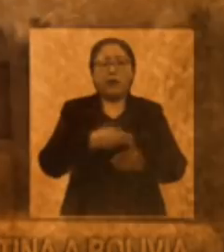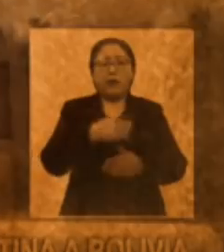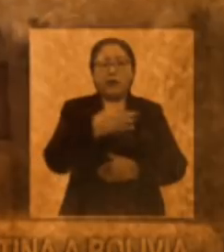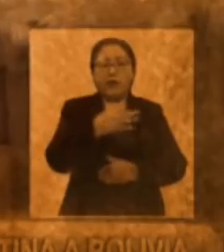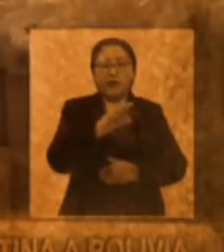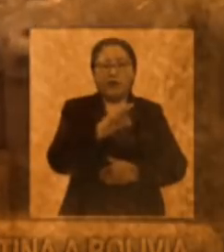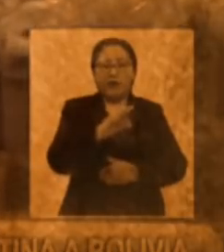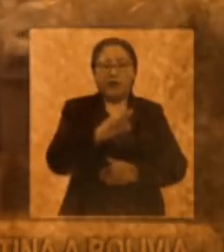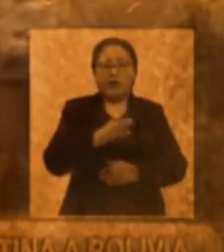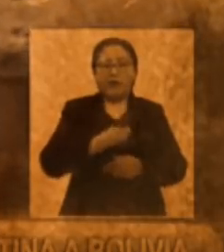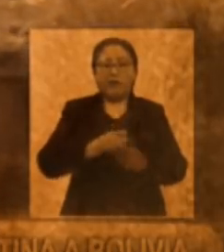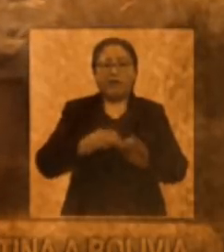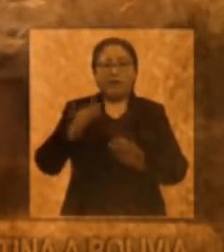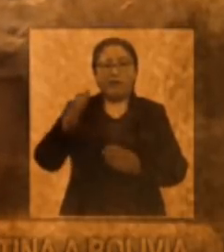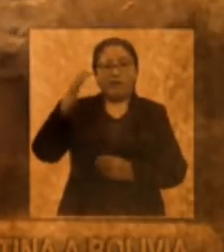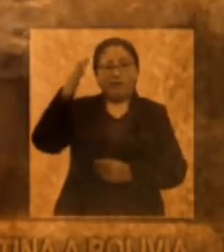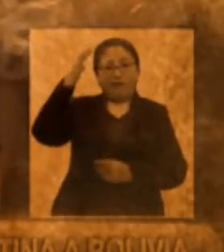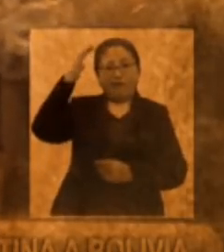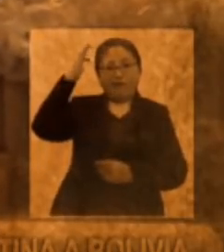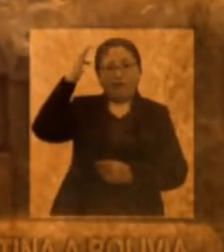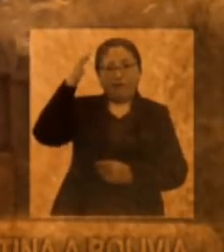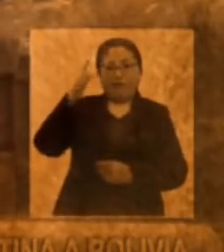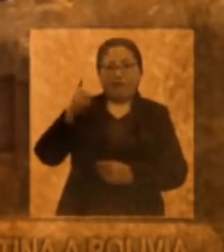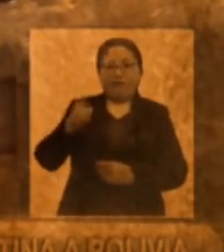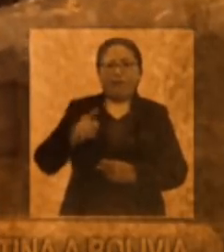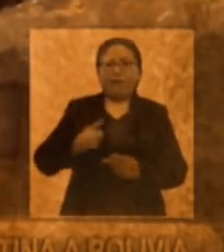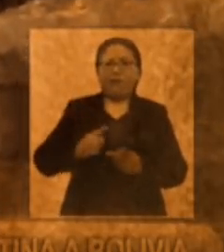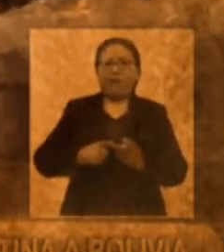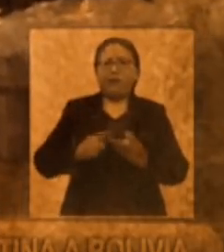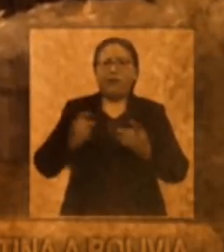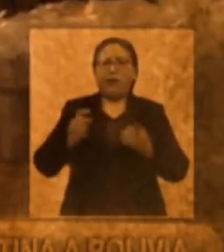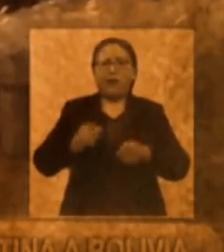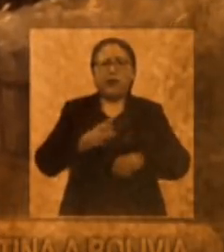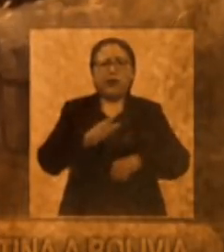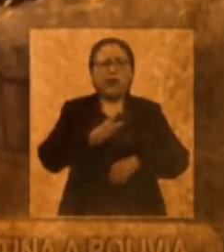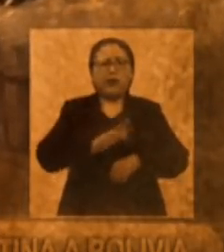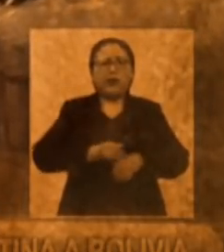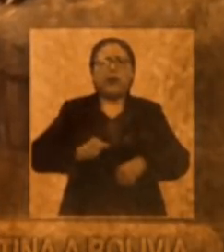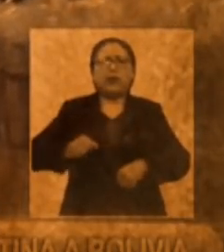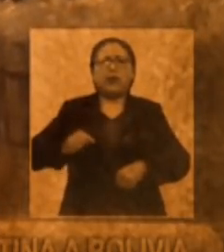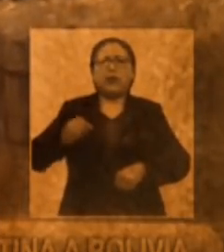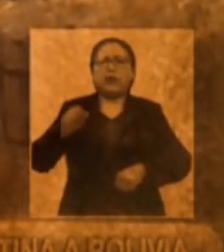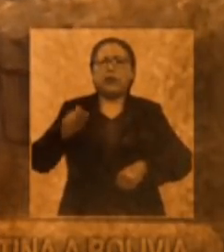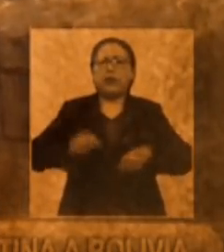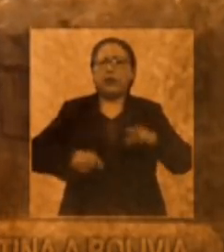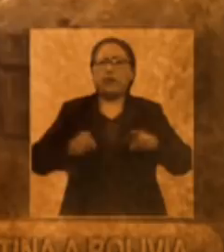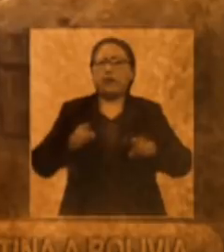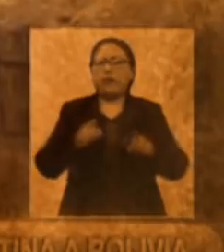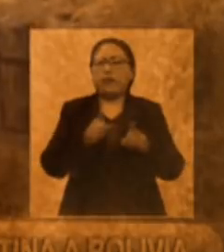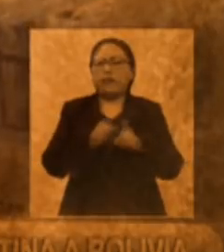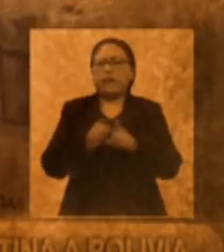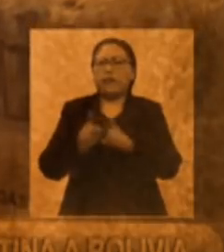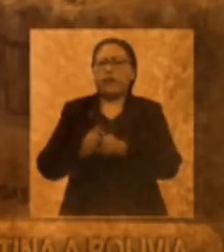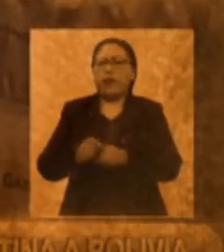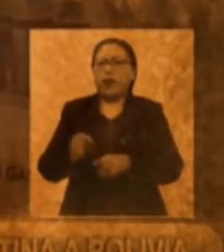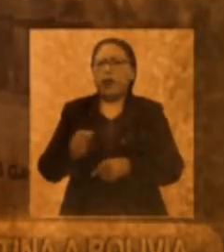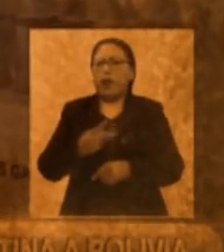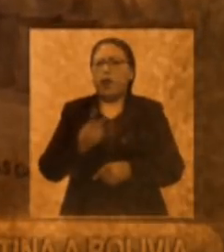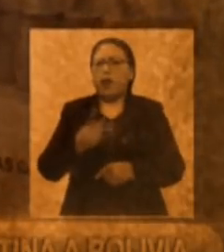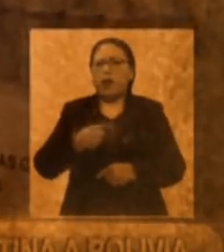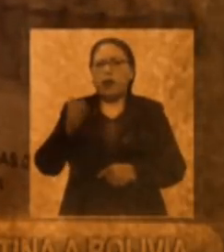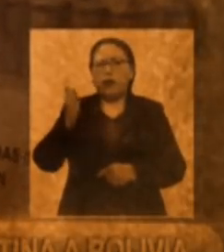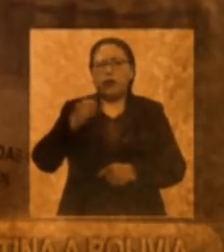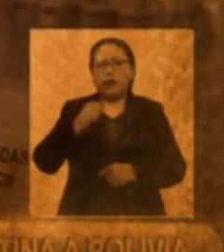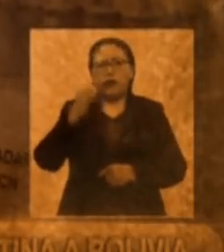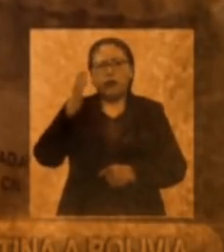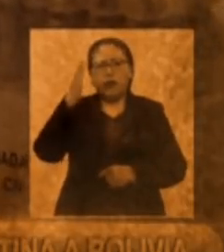desconoce imputación contra Macri. El gobernador de Santa Cruz, Luis Fernando Camacho, dijo desconocer sobre la imputación contra el expresidente de